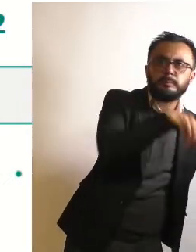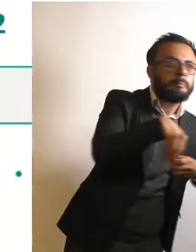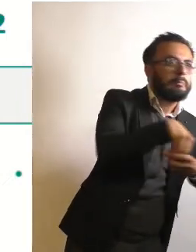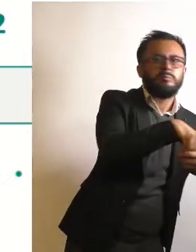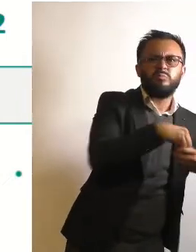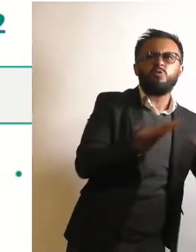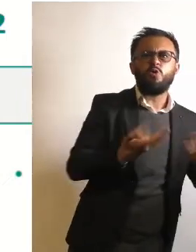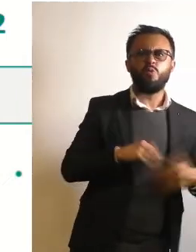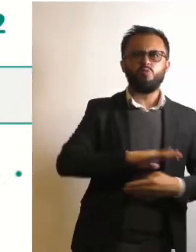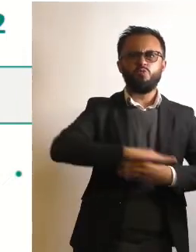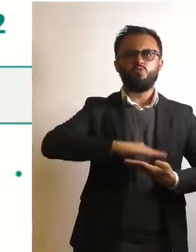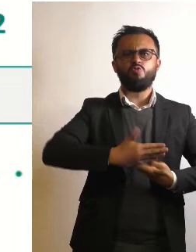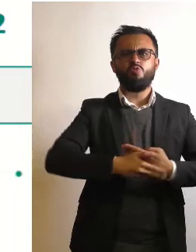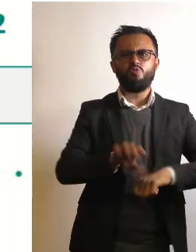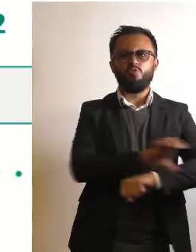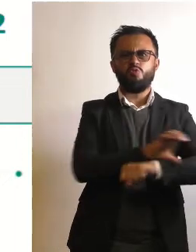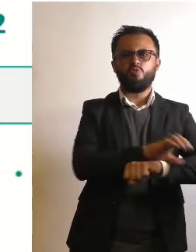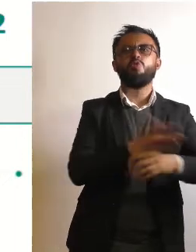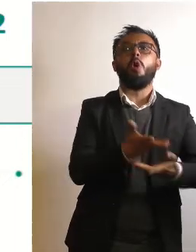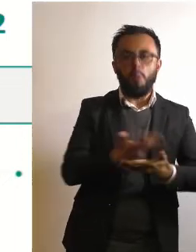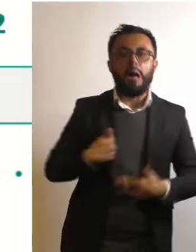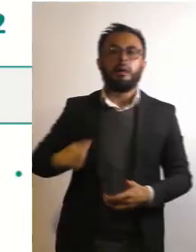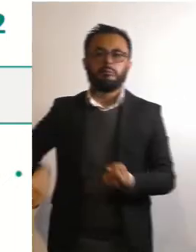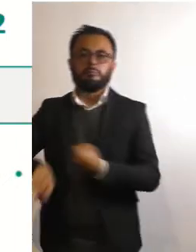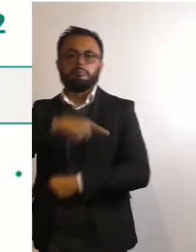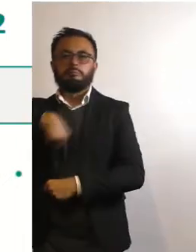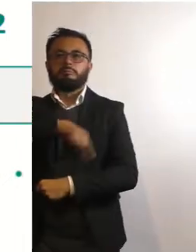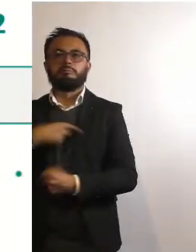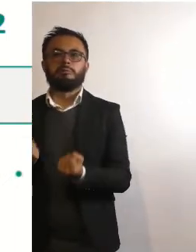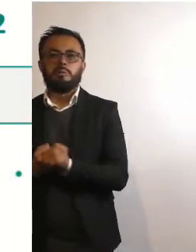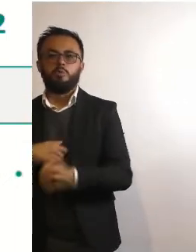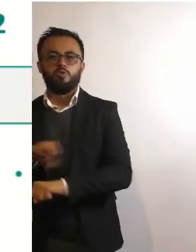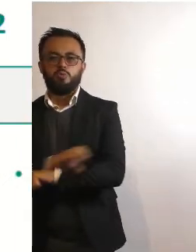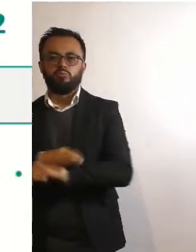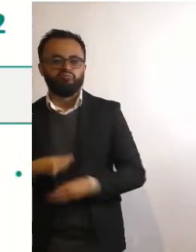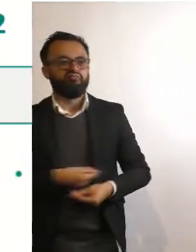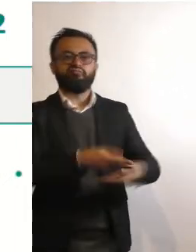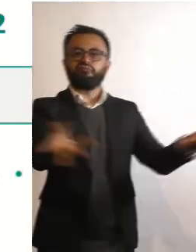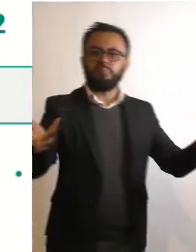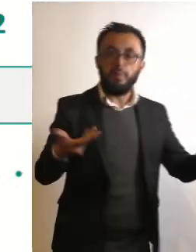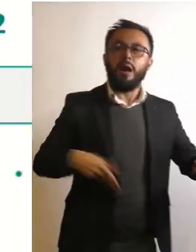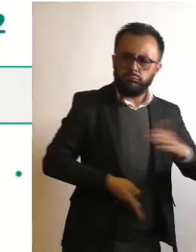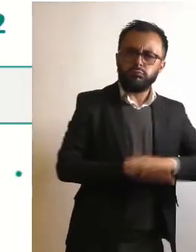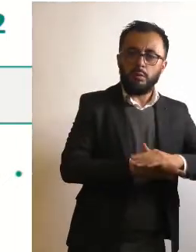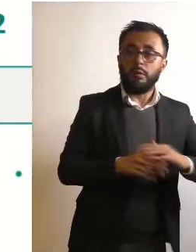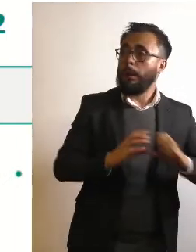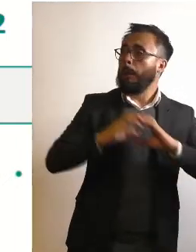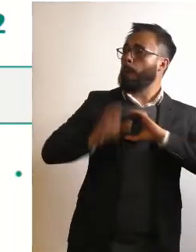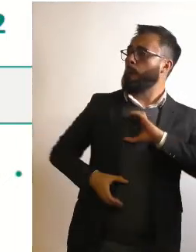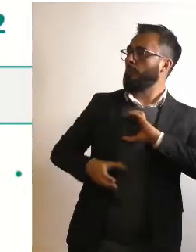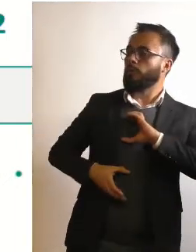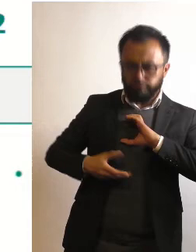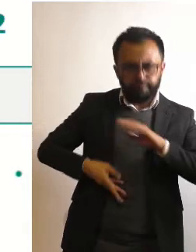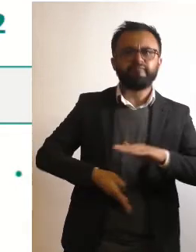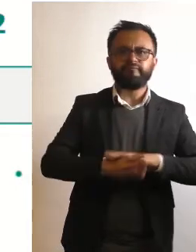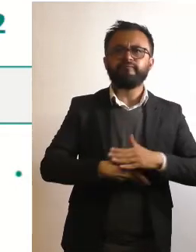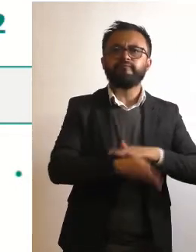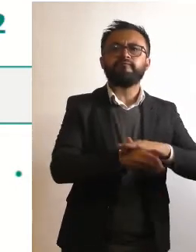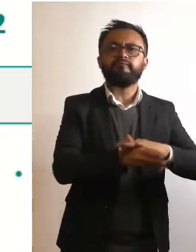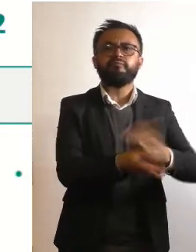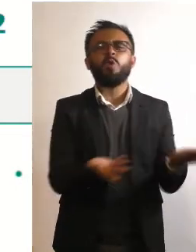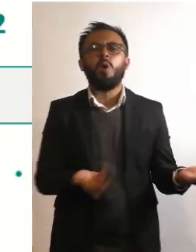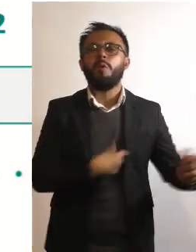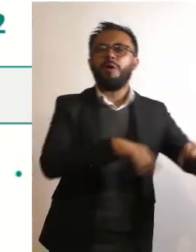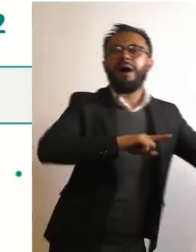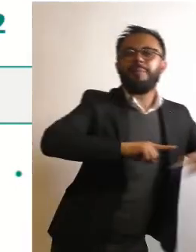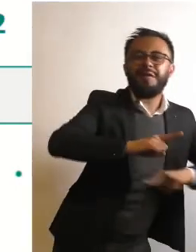en el relacionamiento y en las comunicaciones de nuestros administrativos y académicos, en conjunto con nuestros estudiantes que